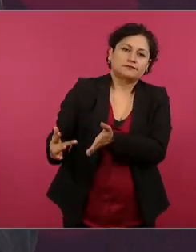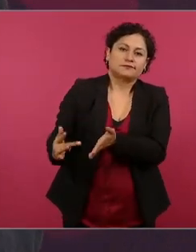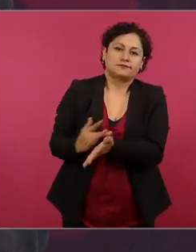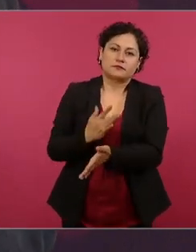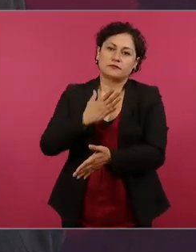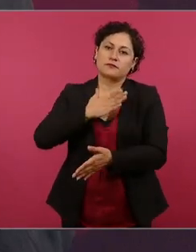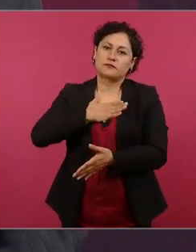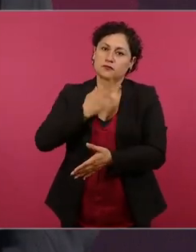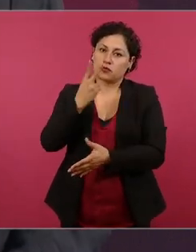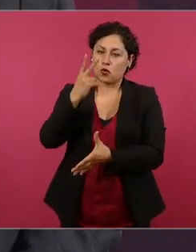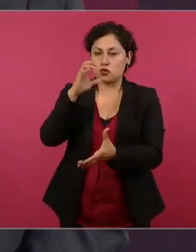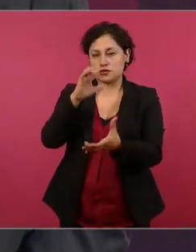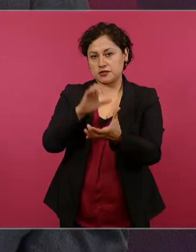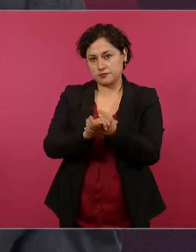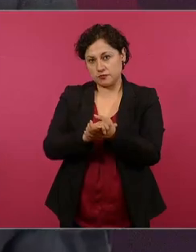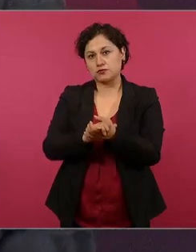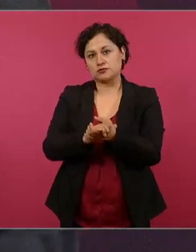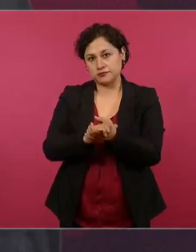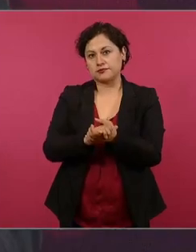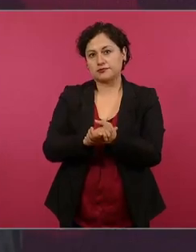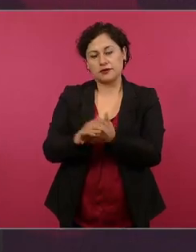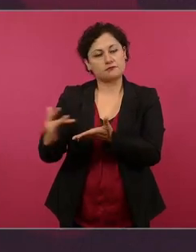mucho. No se puede